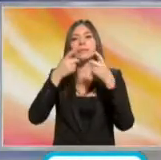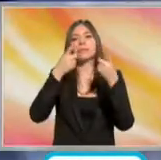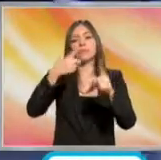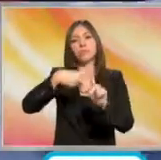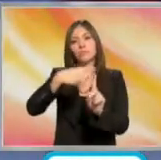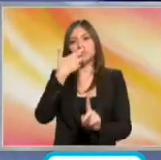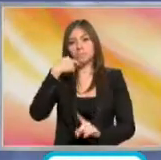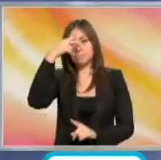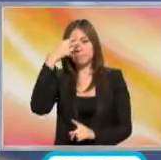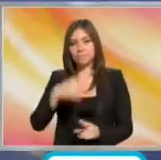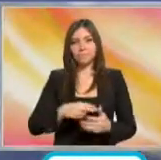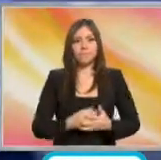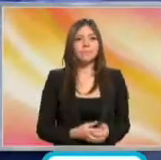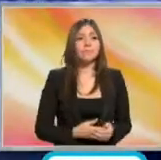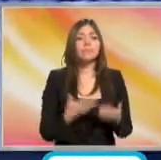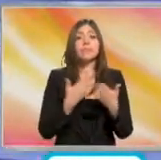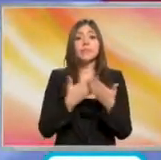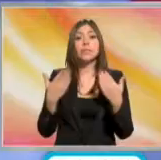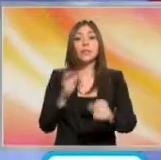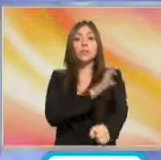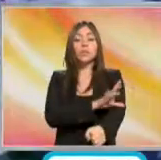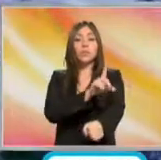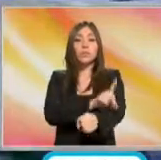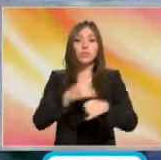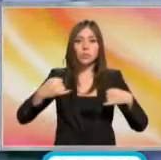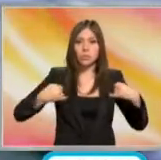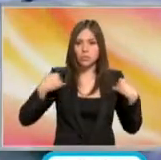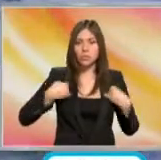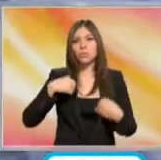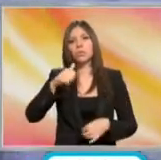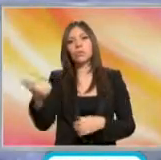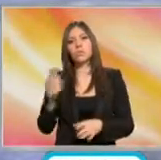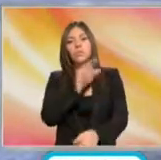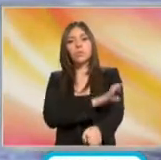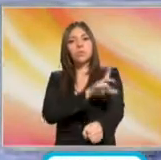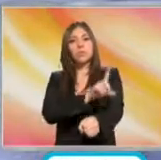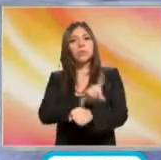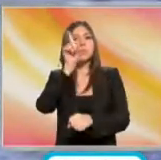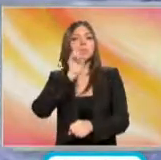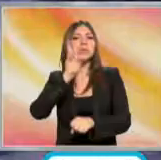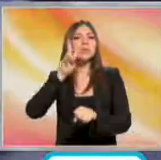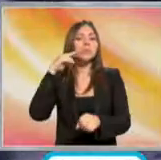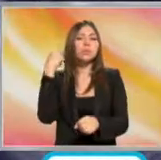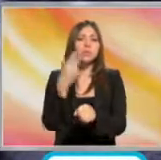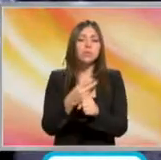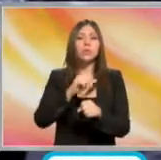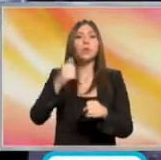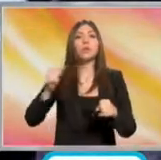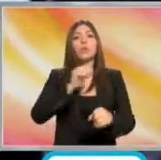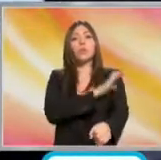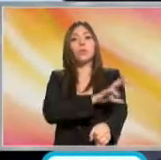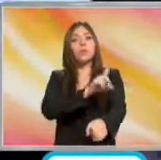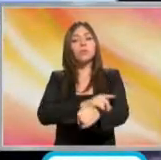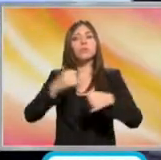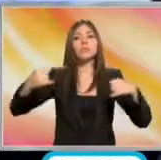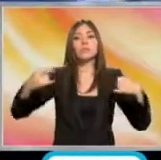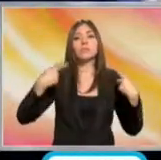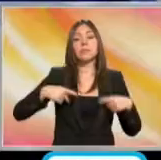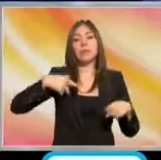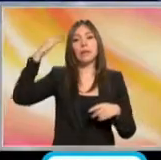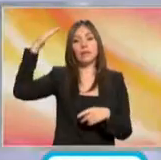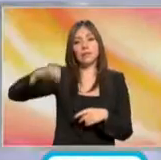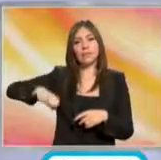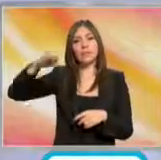la coordinación de la juventud, la coordinación de damas voluntarias, la coordinación de veteranos, la coordinación de capacitación,